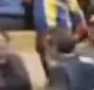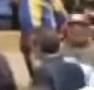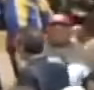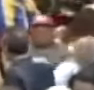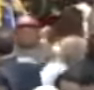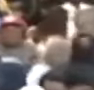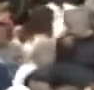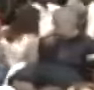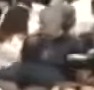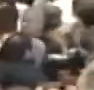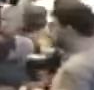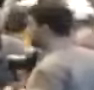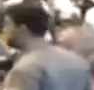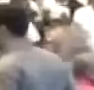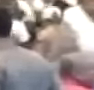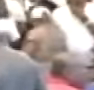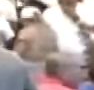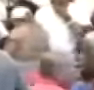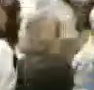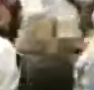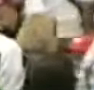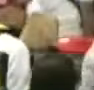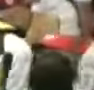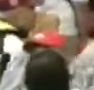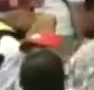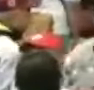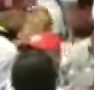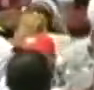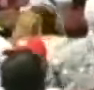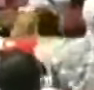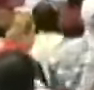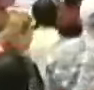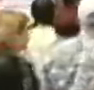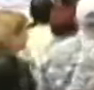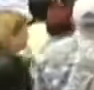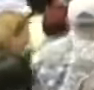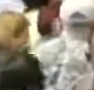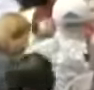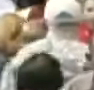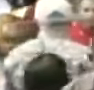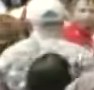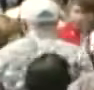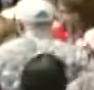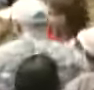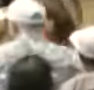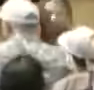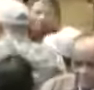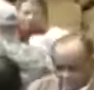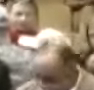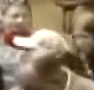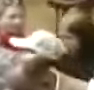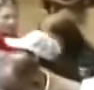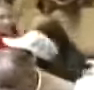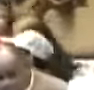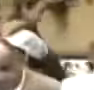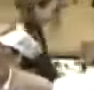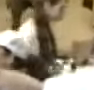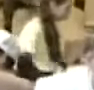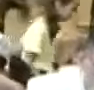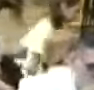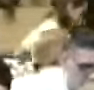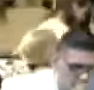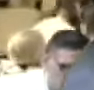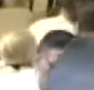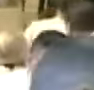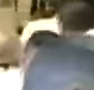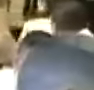importante encuentro de la maquinaria 5x5. Nosotros vamos a despedir esta transmisión desde Teatro